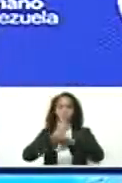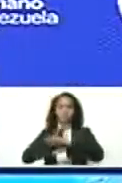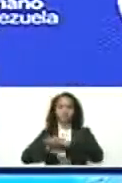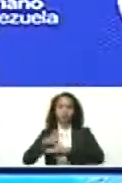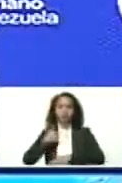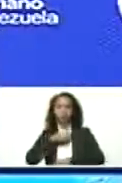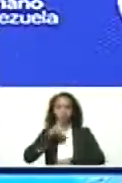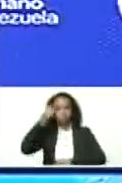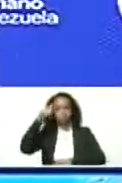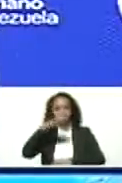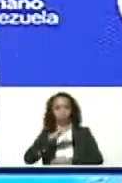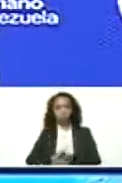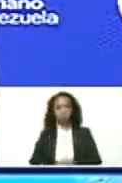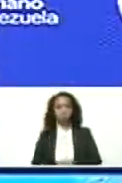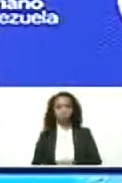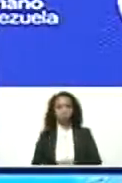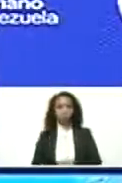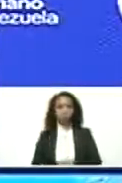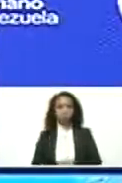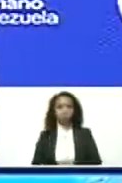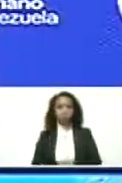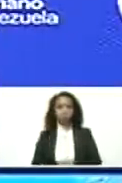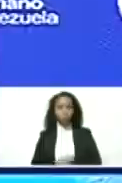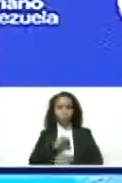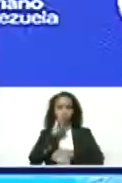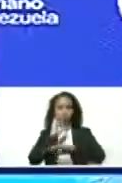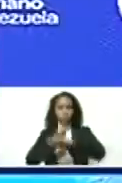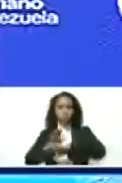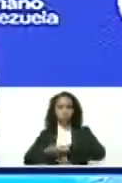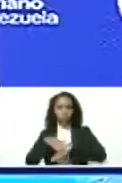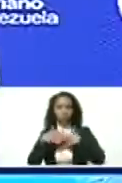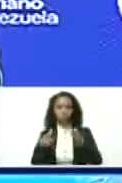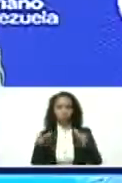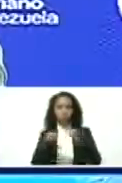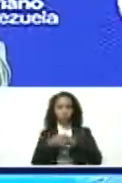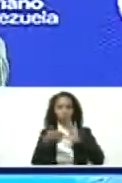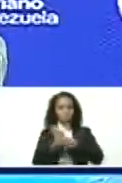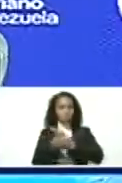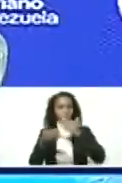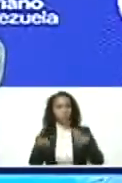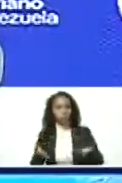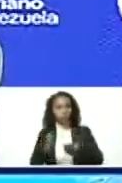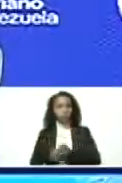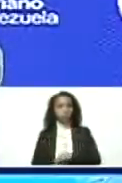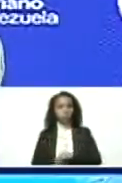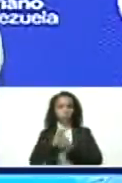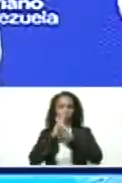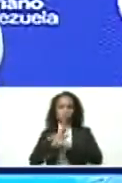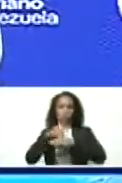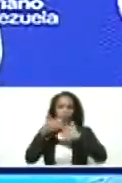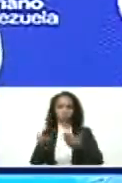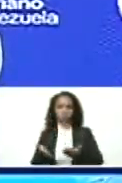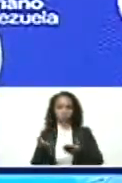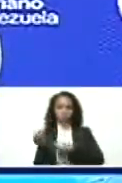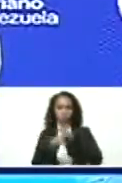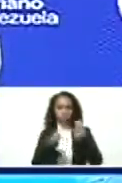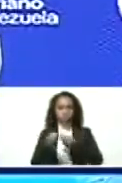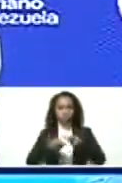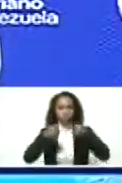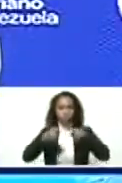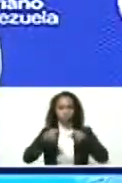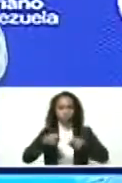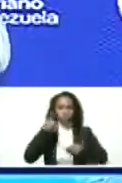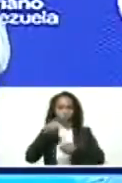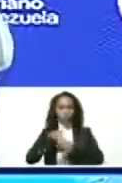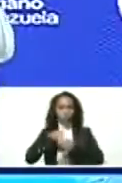nuestro pueblo, le informe cómo fue la reunión, los resultados y cómo está el mercado